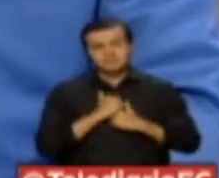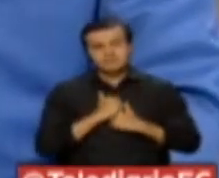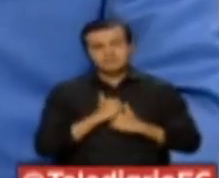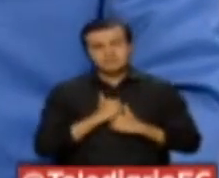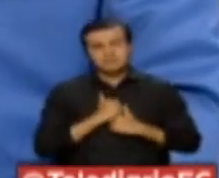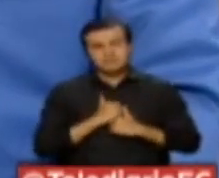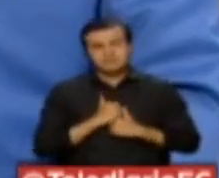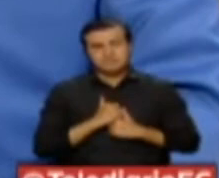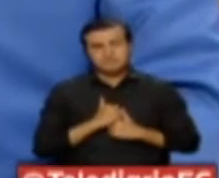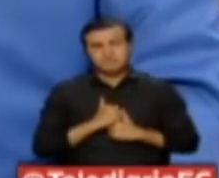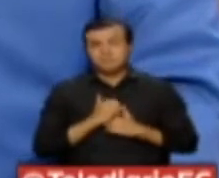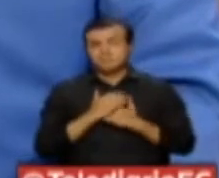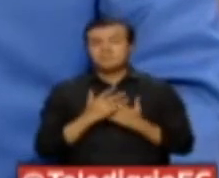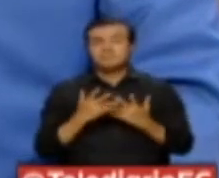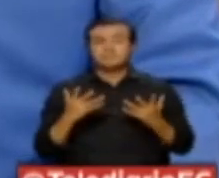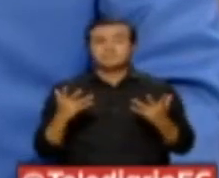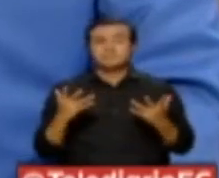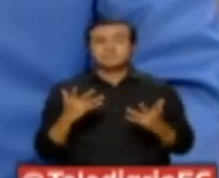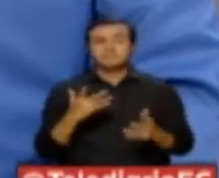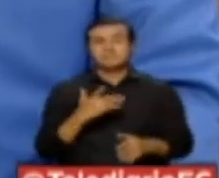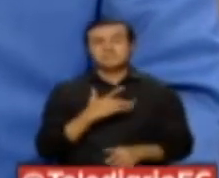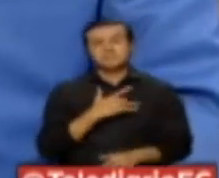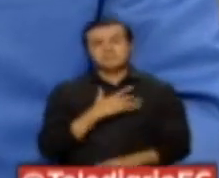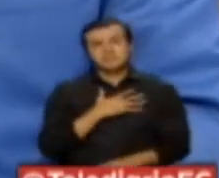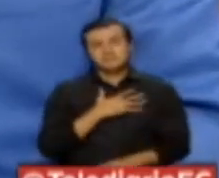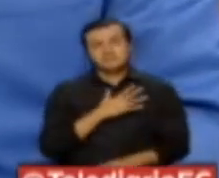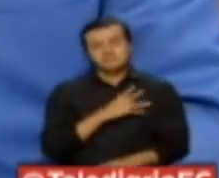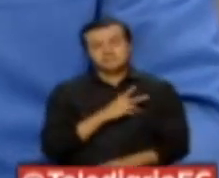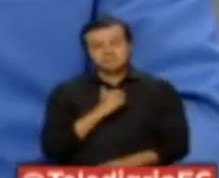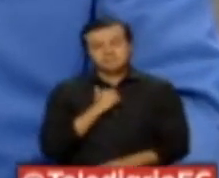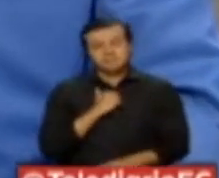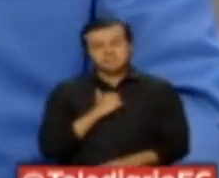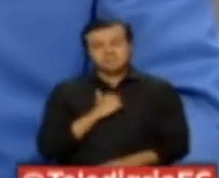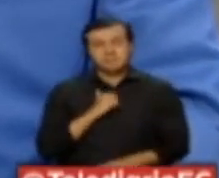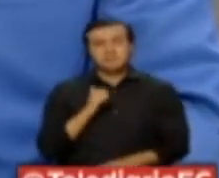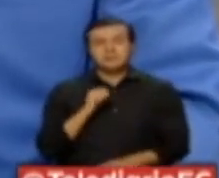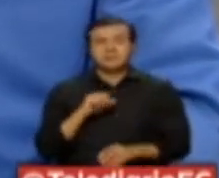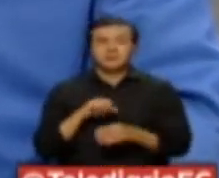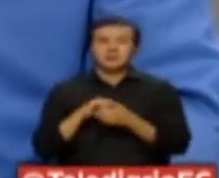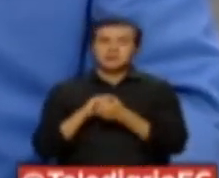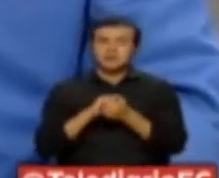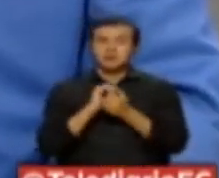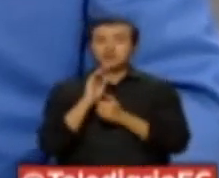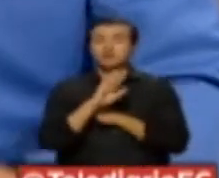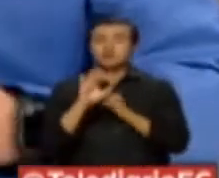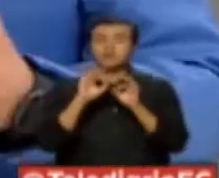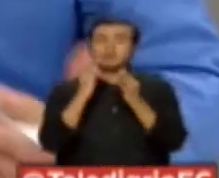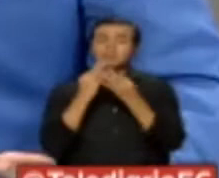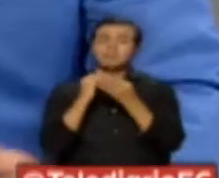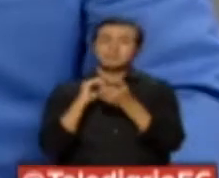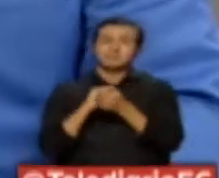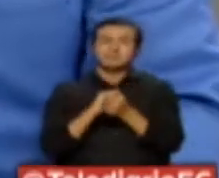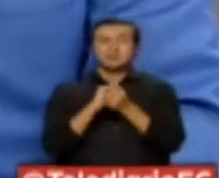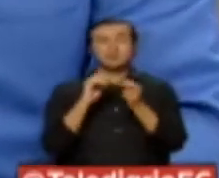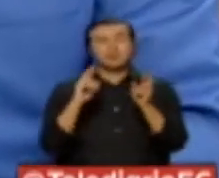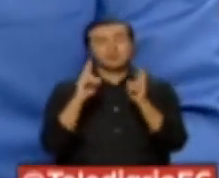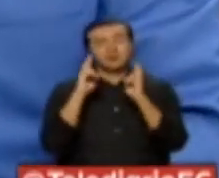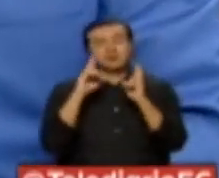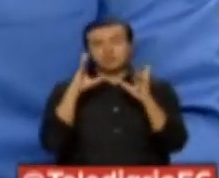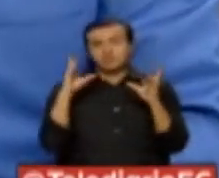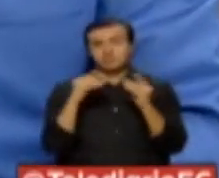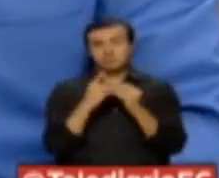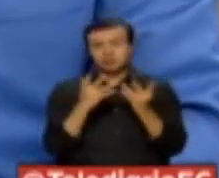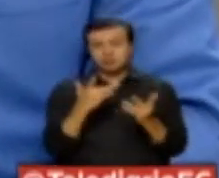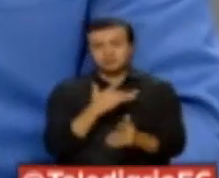la pérdida de nuestros colegas nuestro sentimiento de solidaridad un abrazo a sus familiares y esperamos que